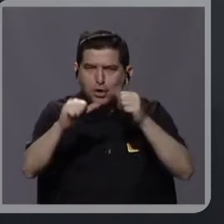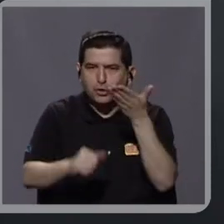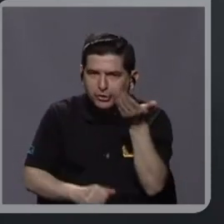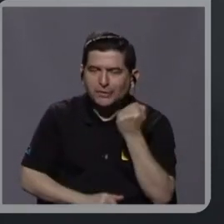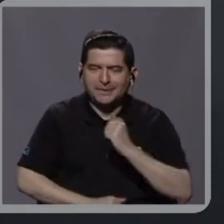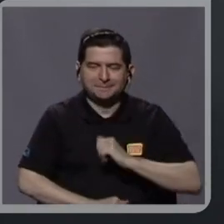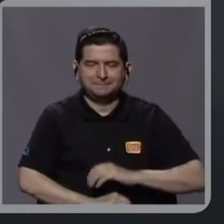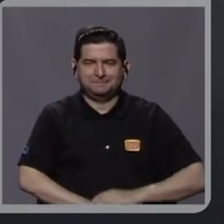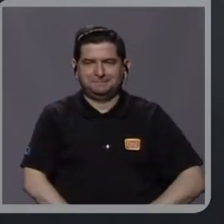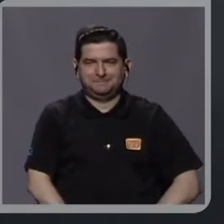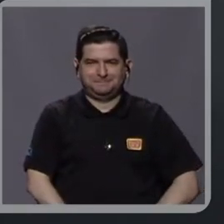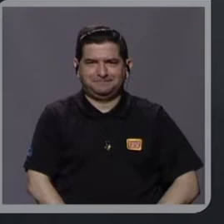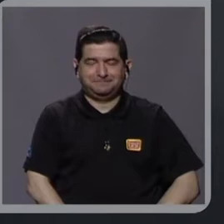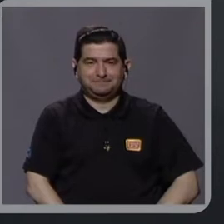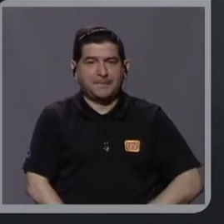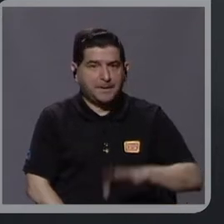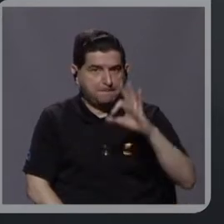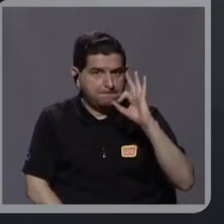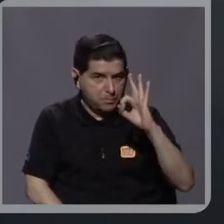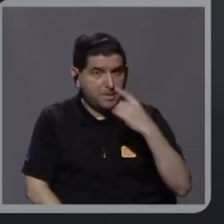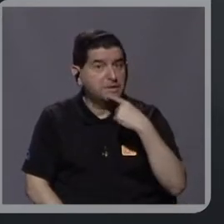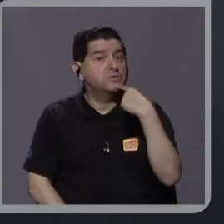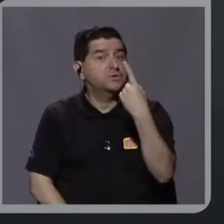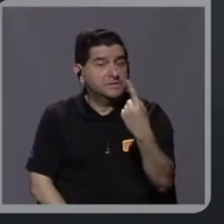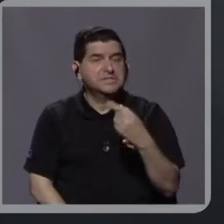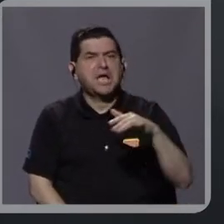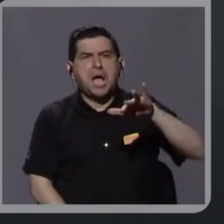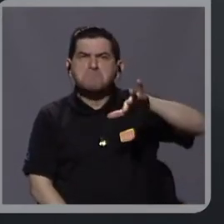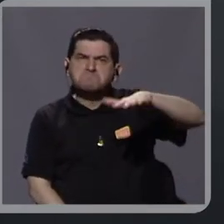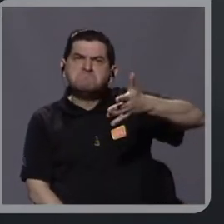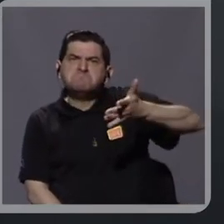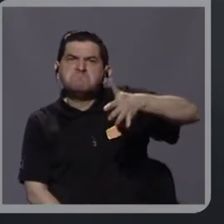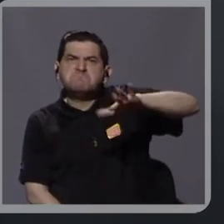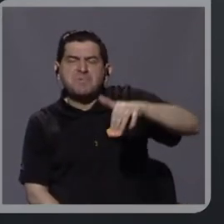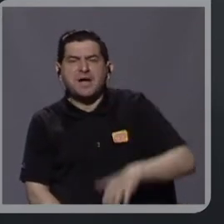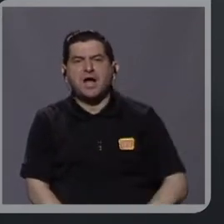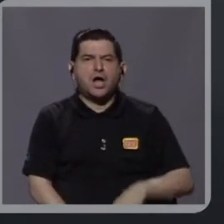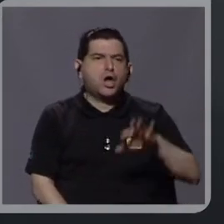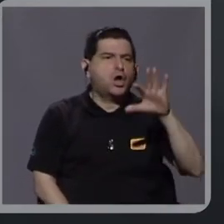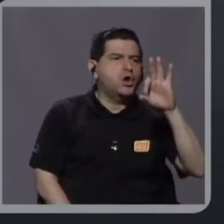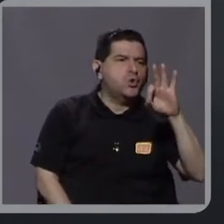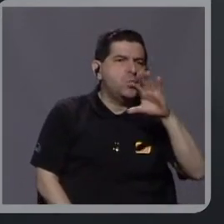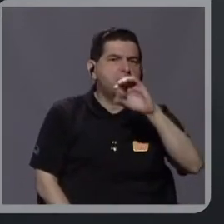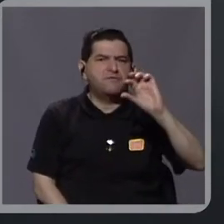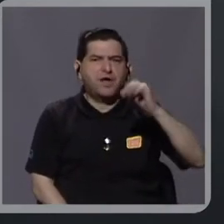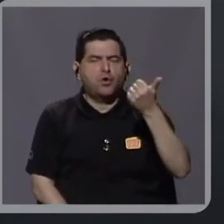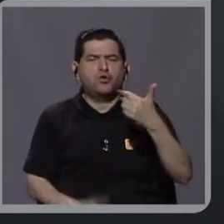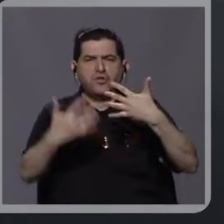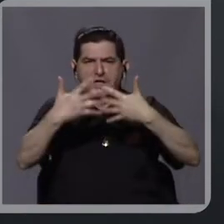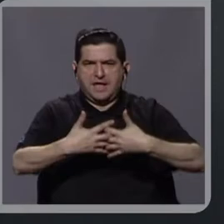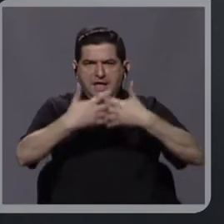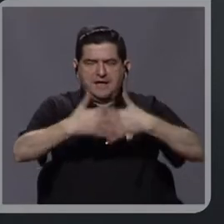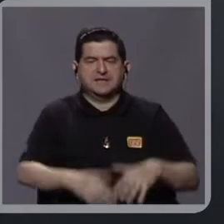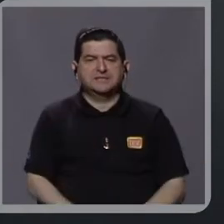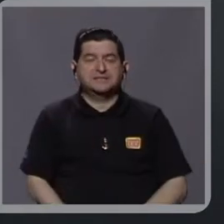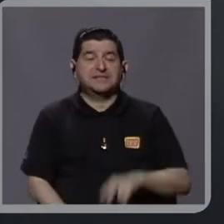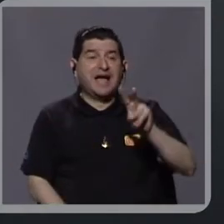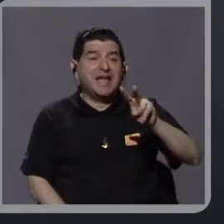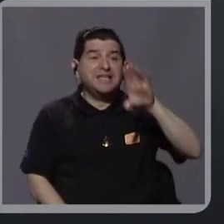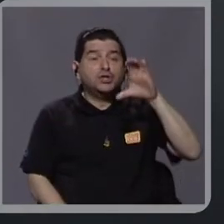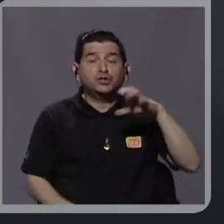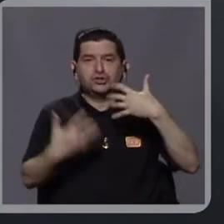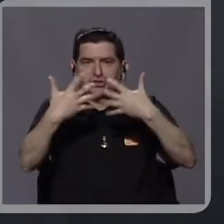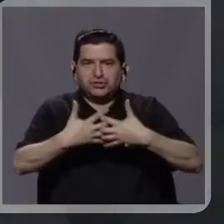julio bien decía que tenemos más o menos nueve a diez grandes compañías hay 200 compañías